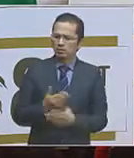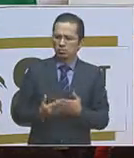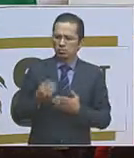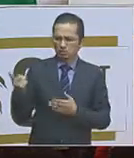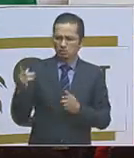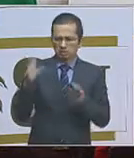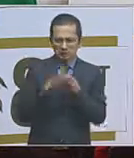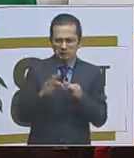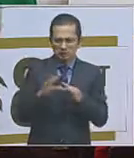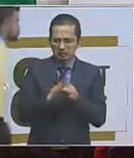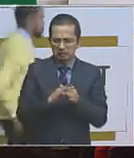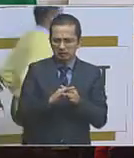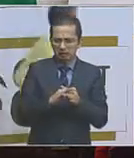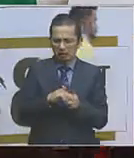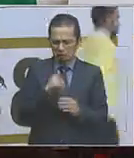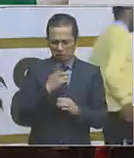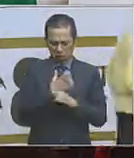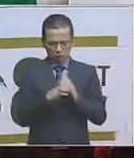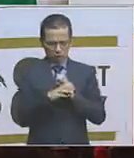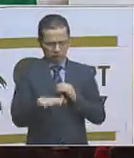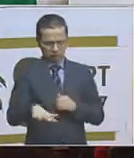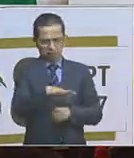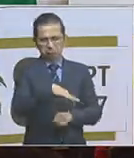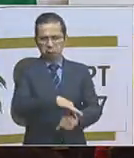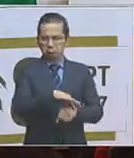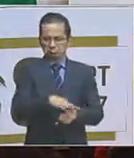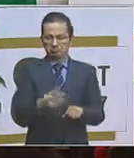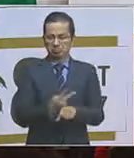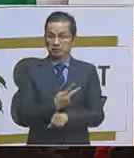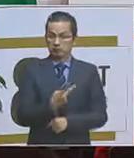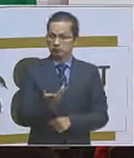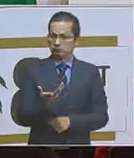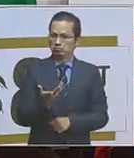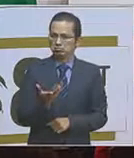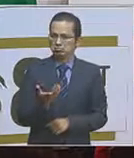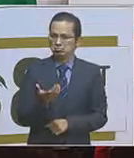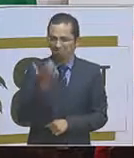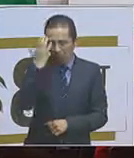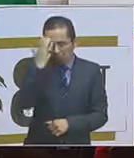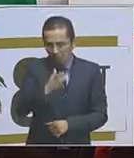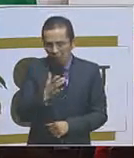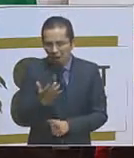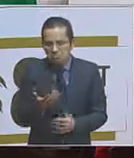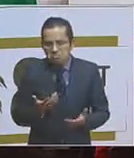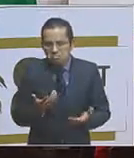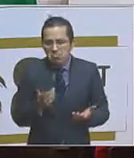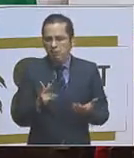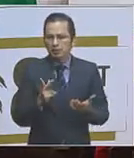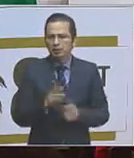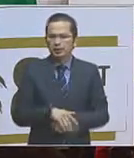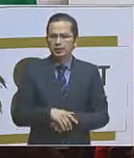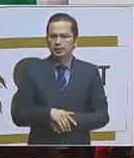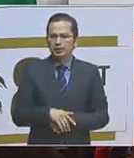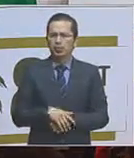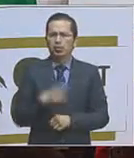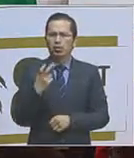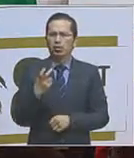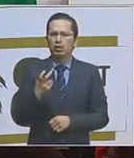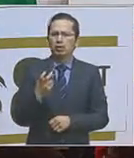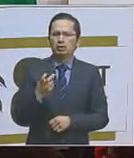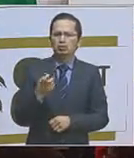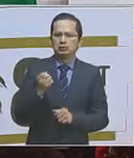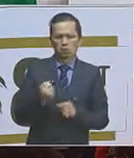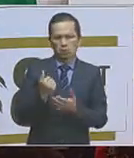cruda ruda pero yo creo que además es una realidad que nos permite también tener muy